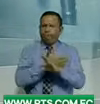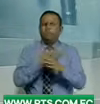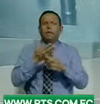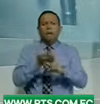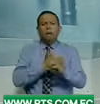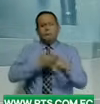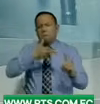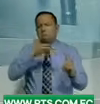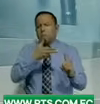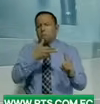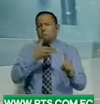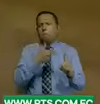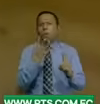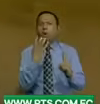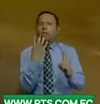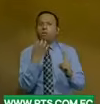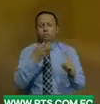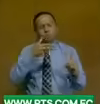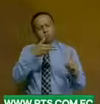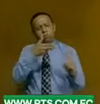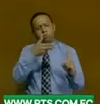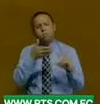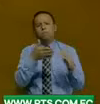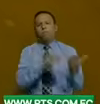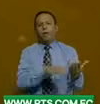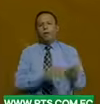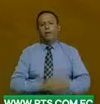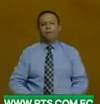14 disparos.